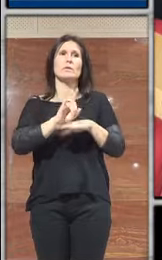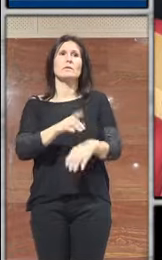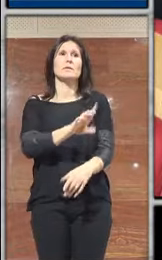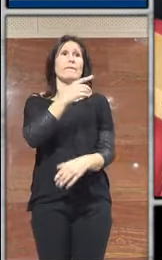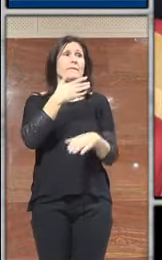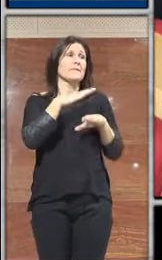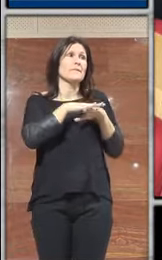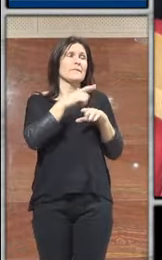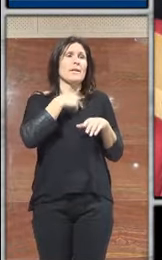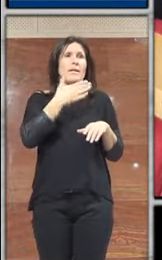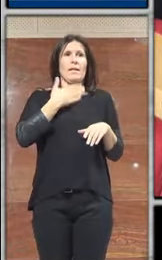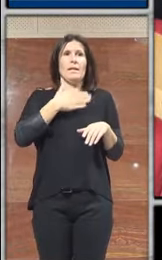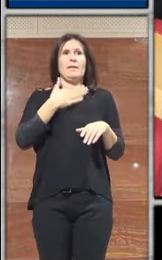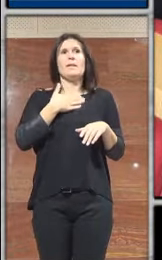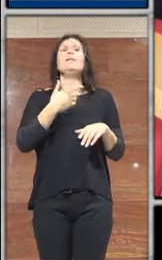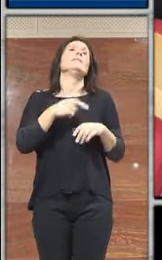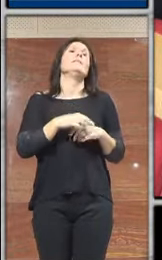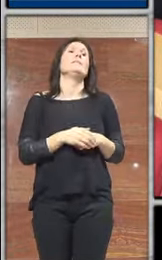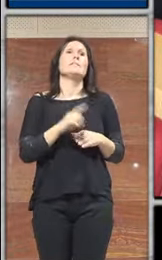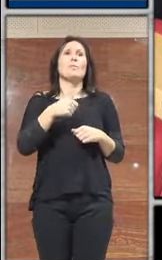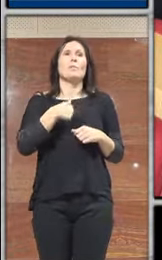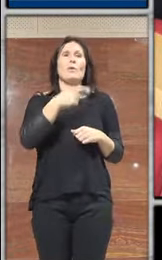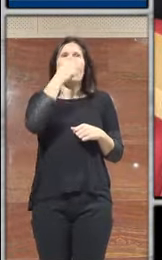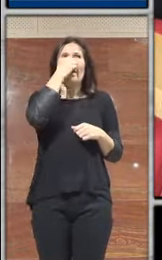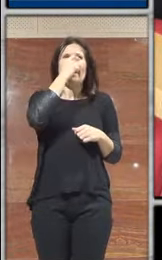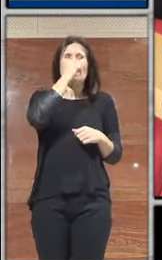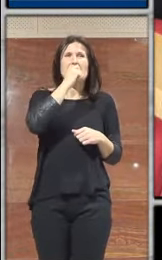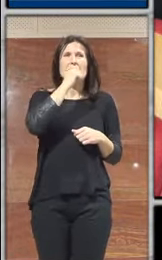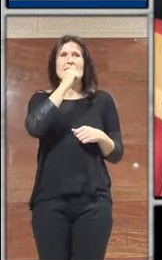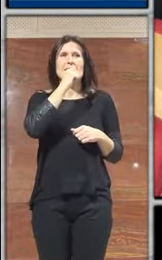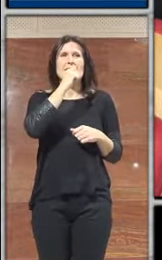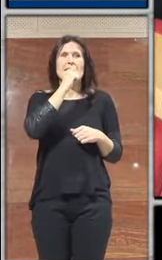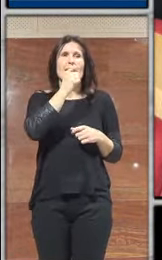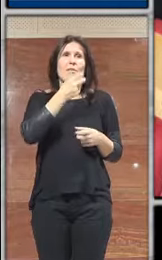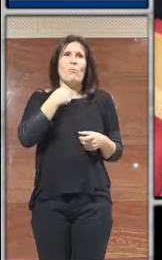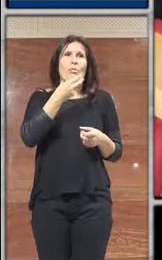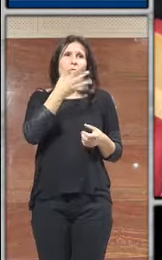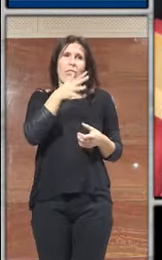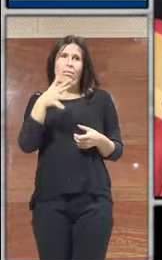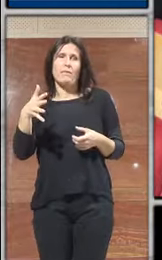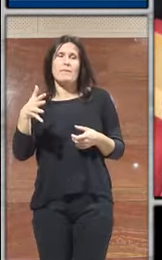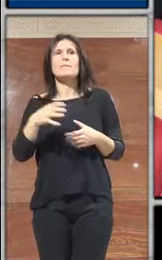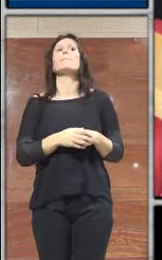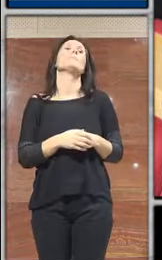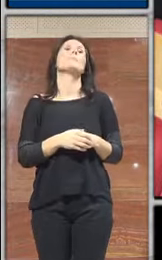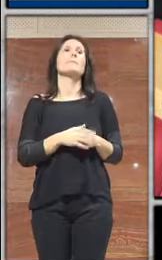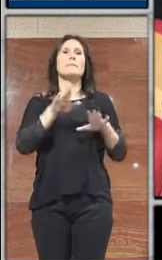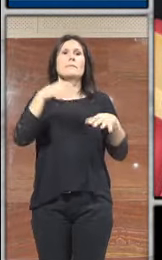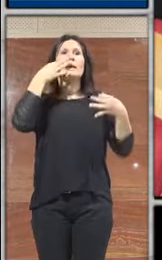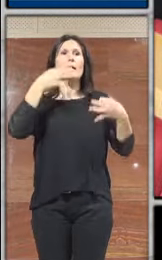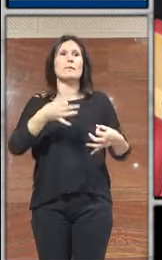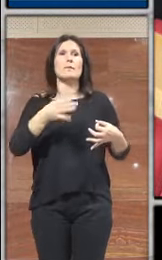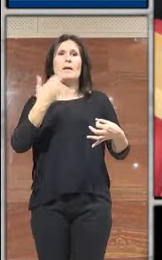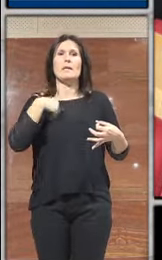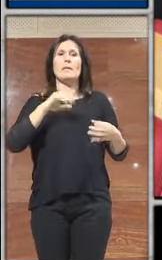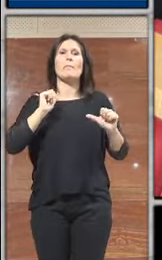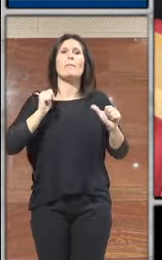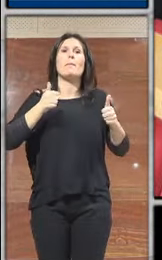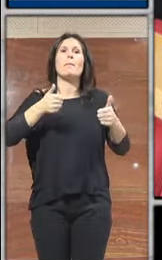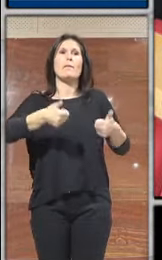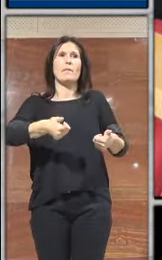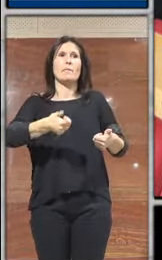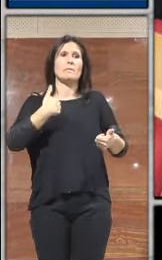estoy un poco con gripe y no me sale bien la voz. O sea, realmente, ahora ya, aunque estamos empezando